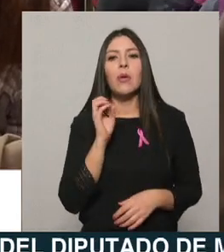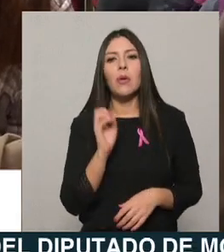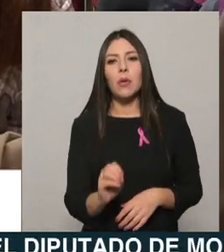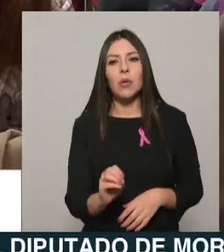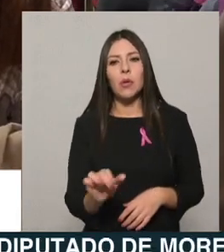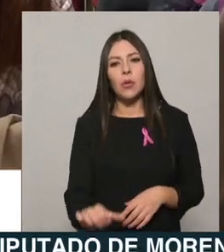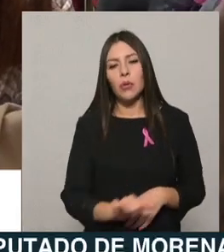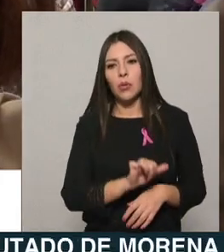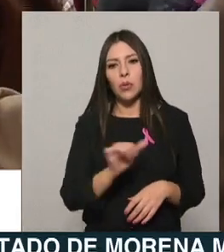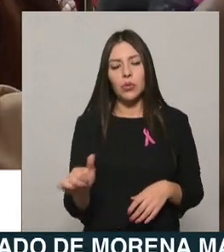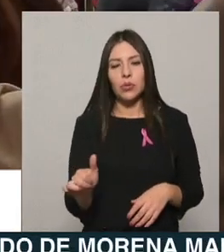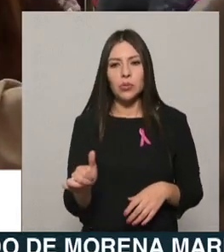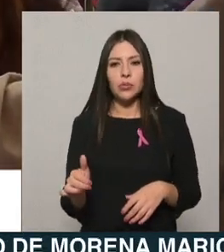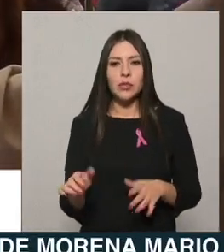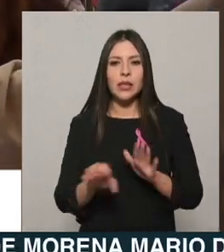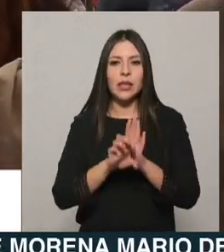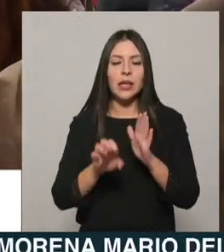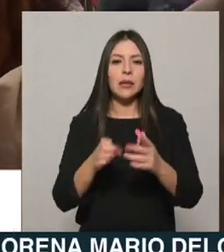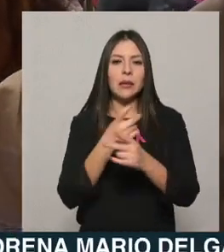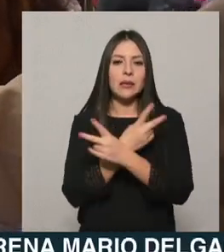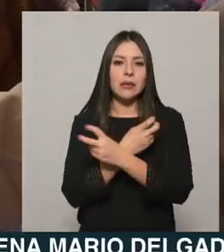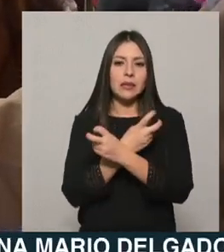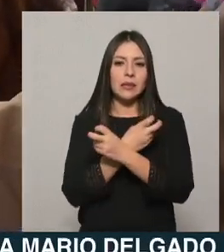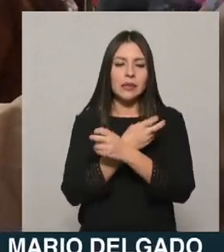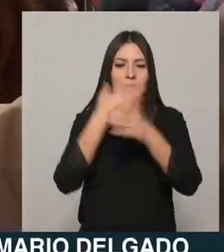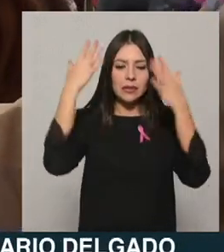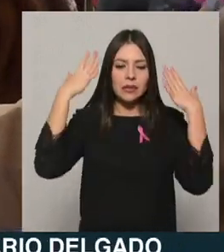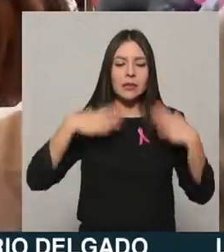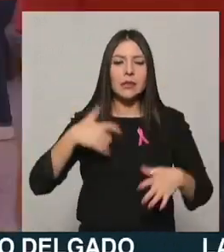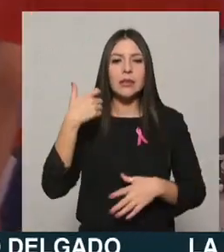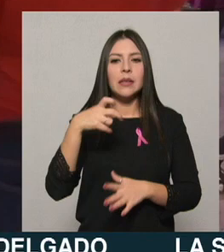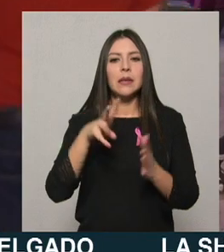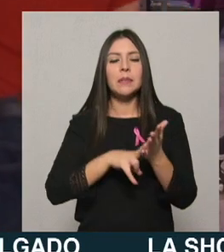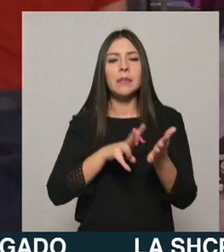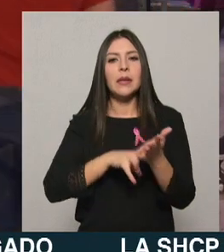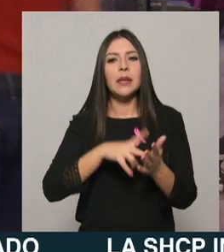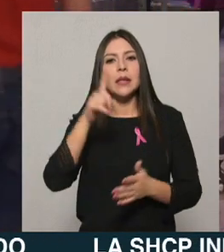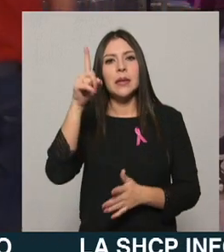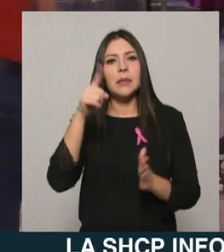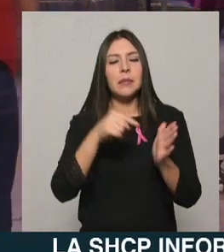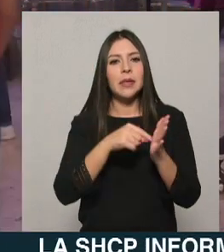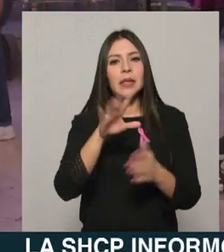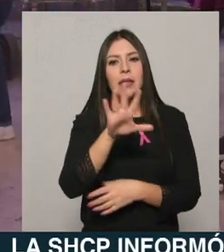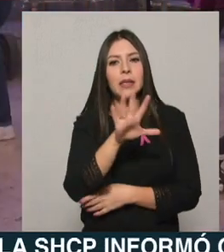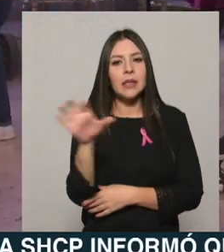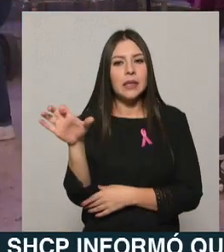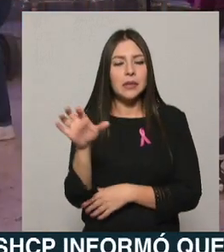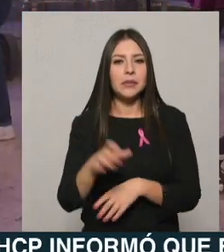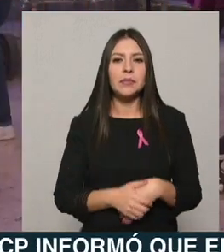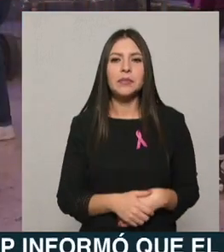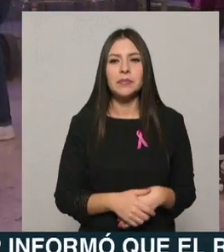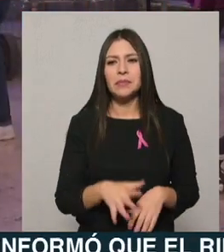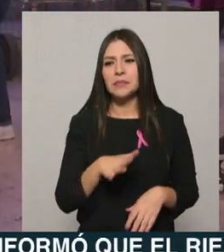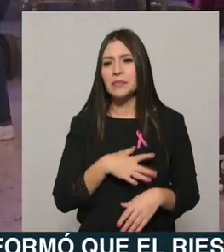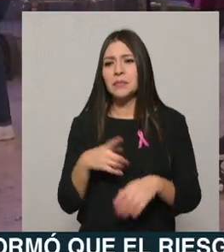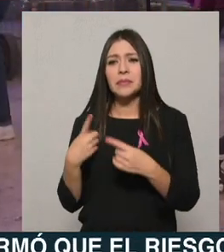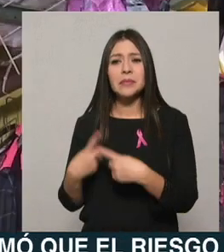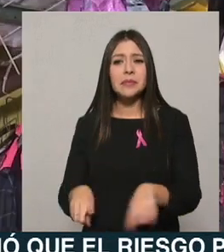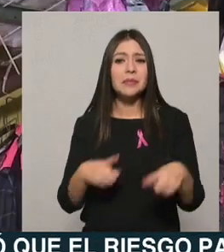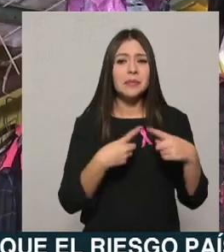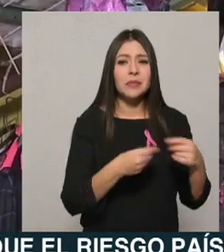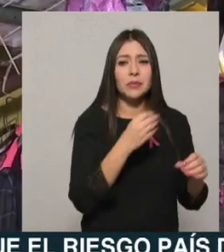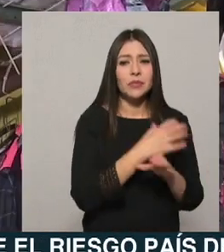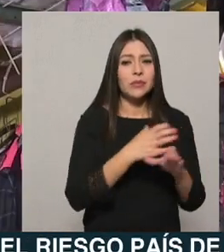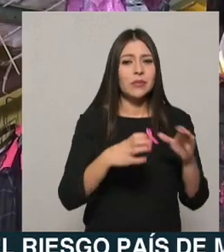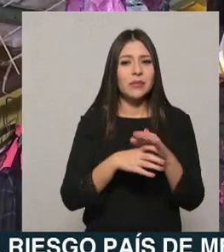traje de Catrín que le vale 1,500. La variedad de artículos es tan diversa que aquí mismo